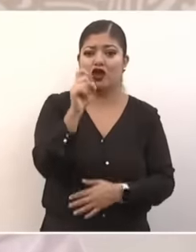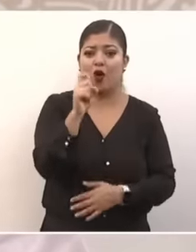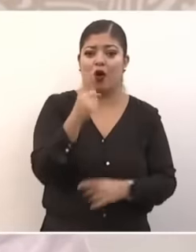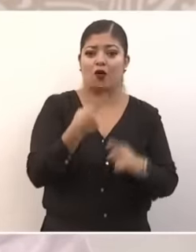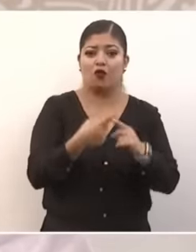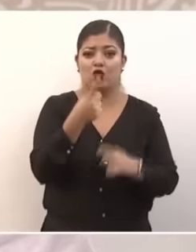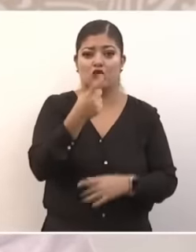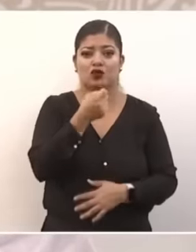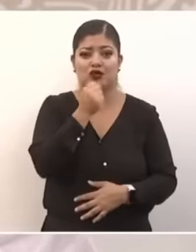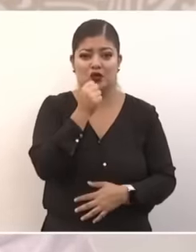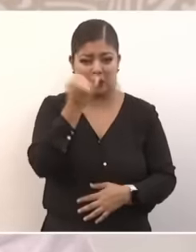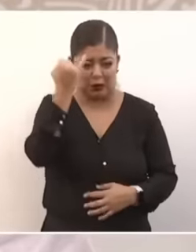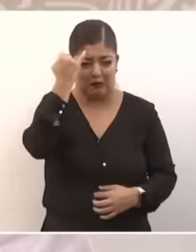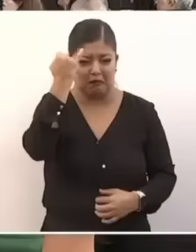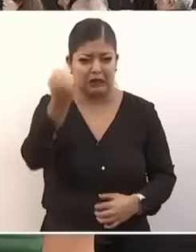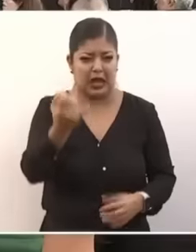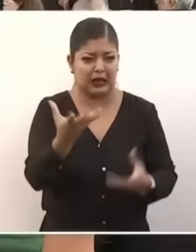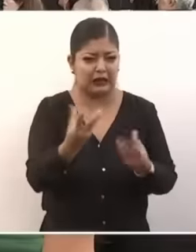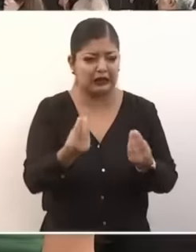aportando